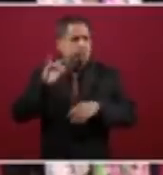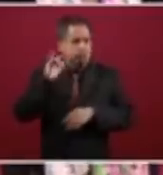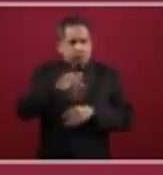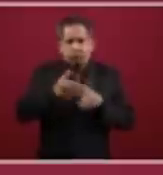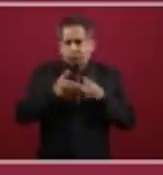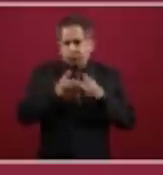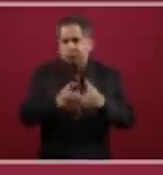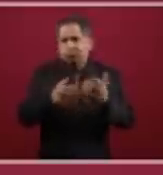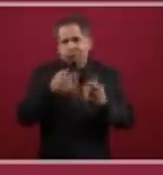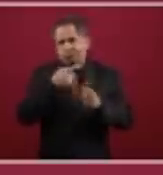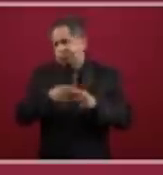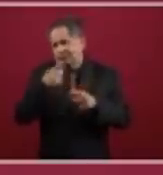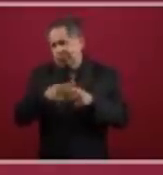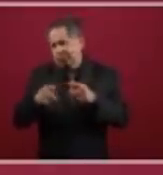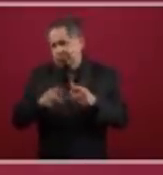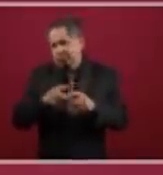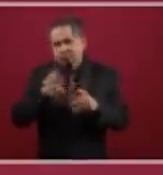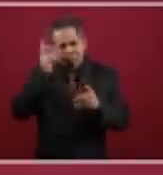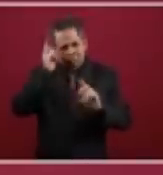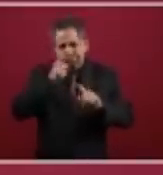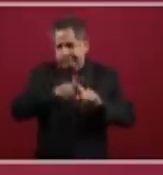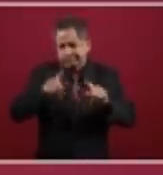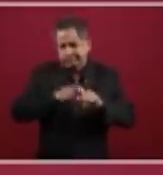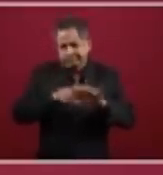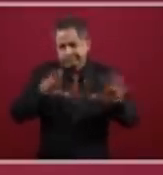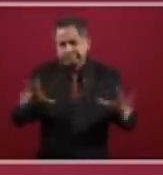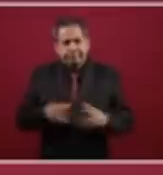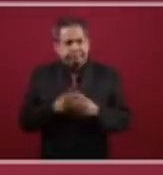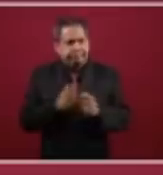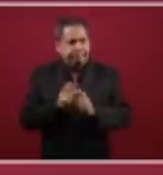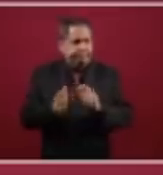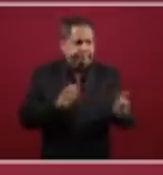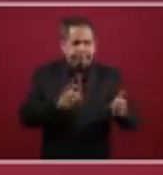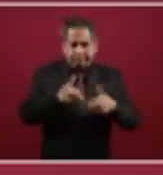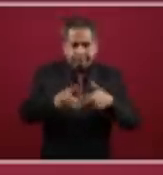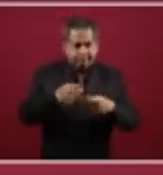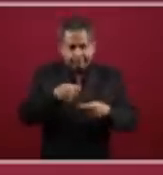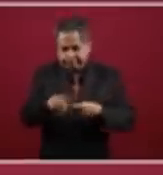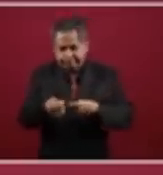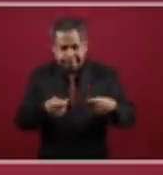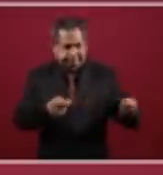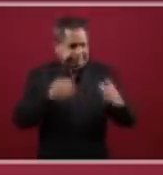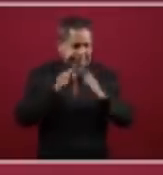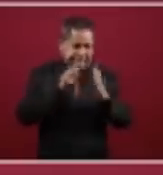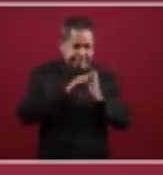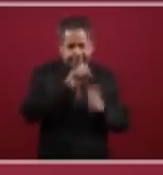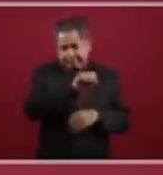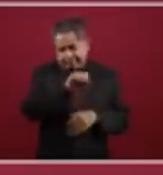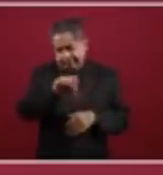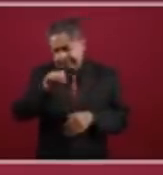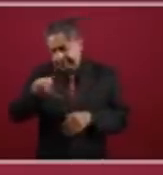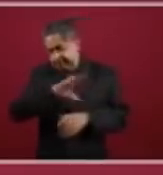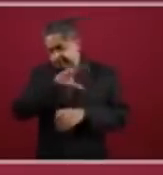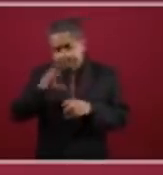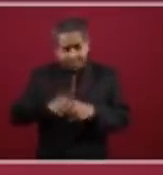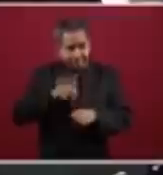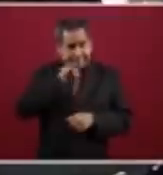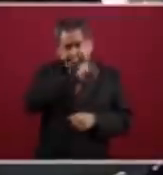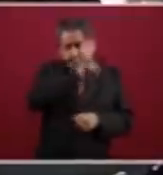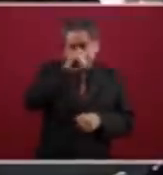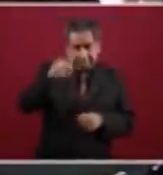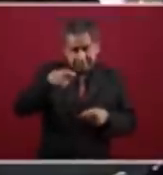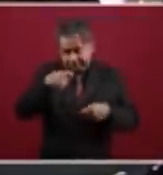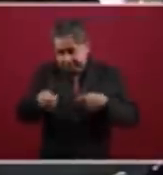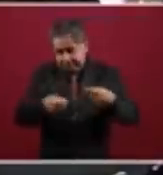por avioneta, por caballo, llegando, caminando, para tocar todas las zonas lejanas del